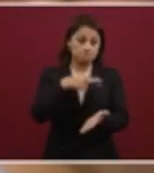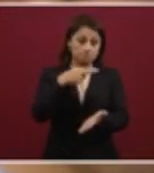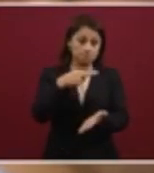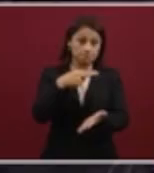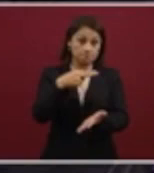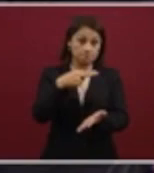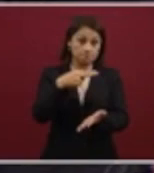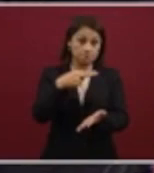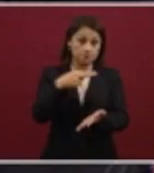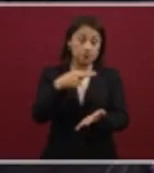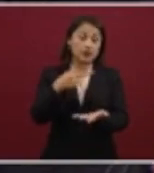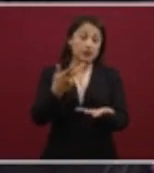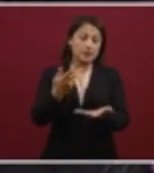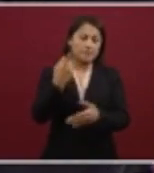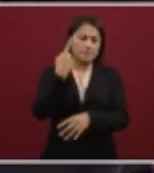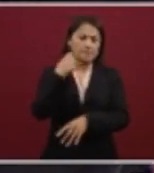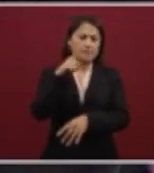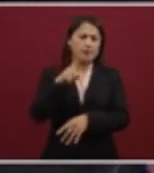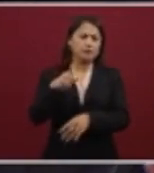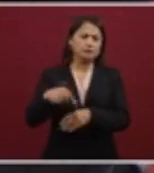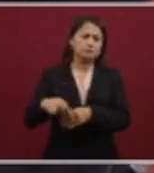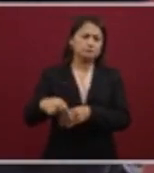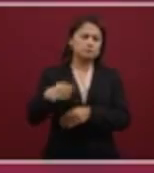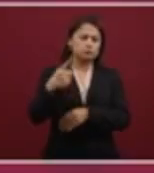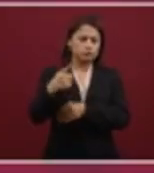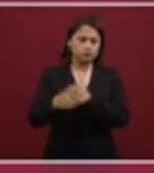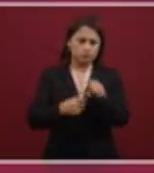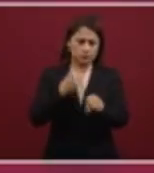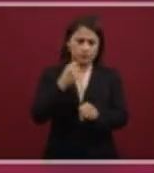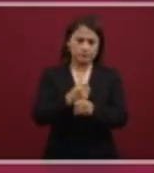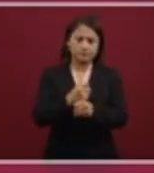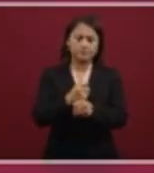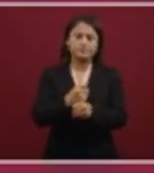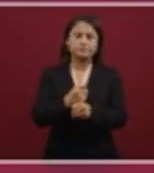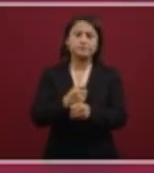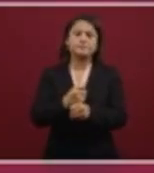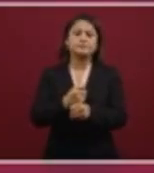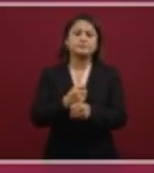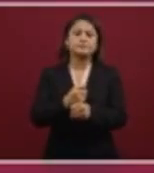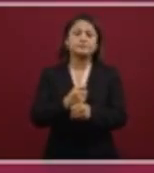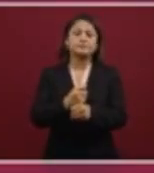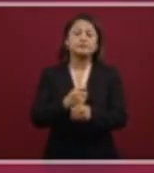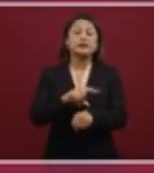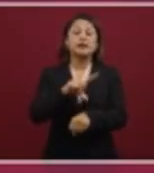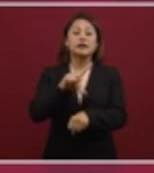en este año y que luego pues ya no,